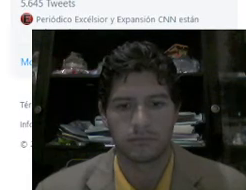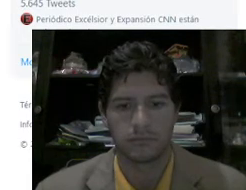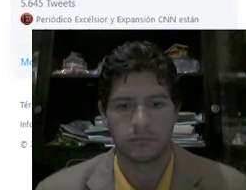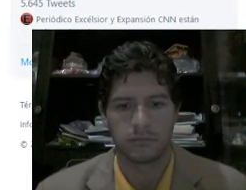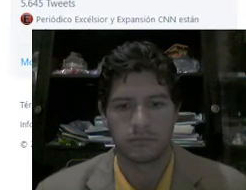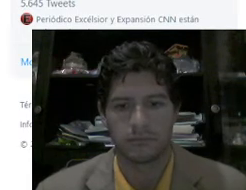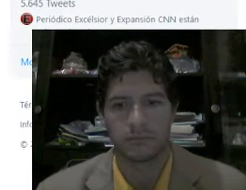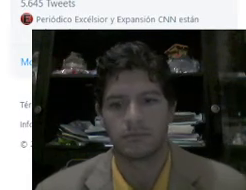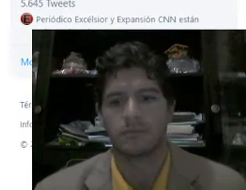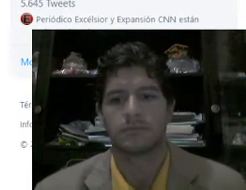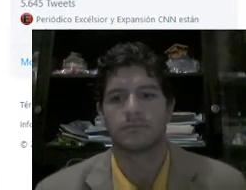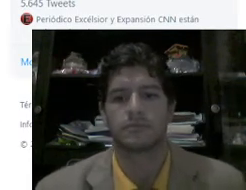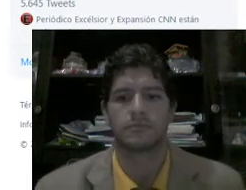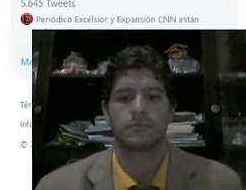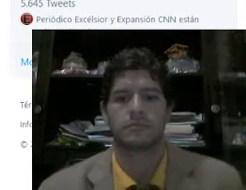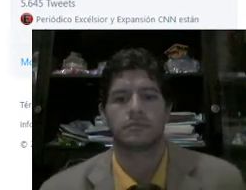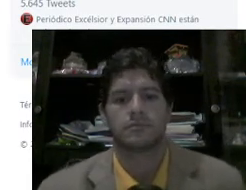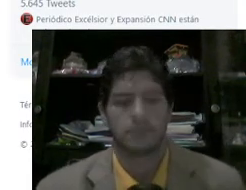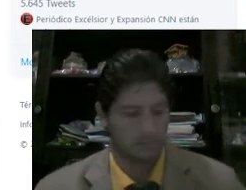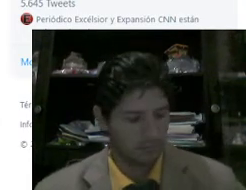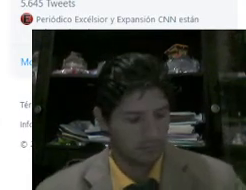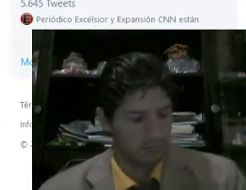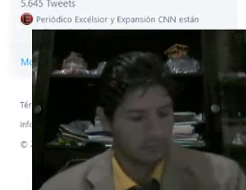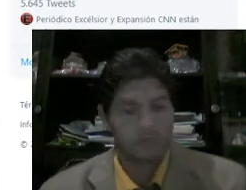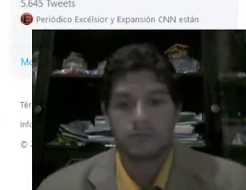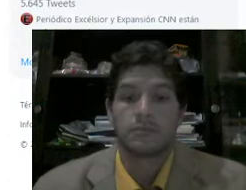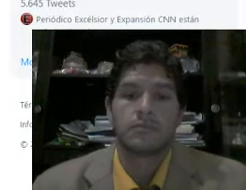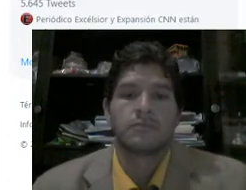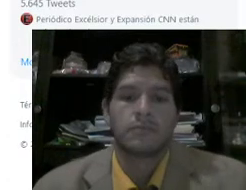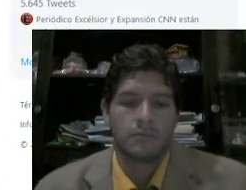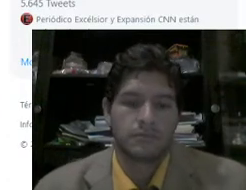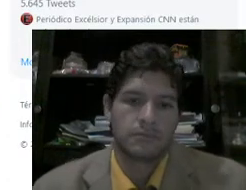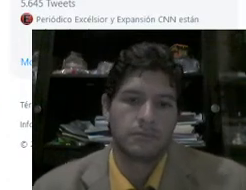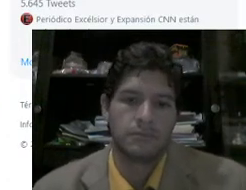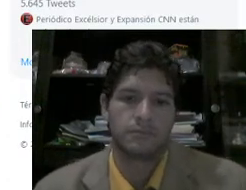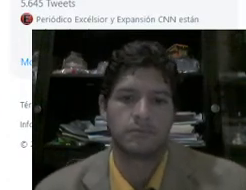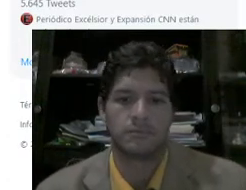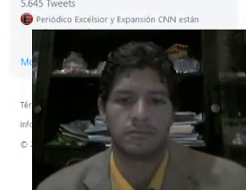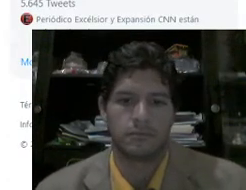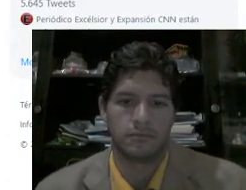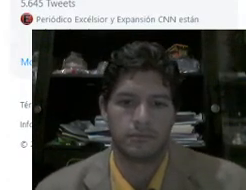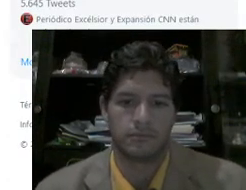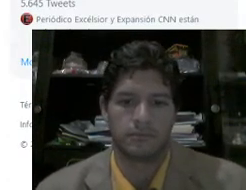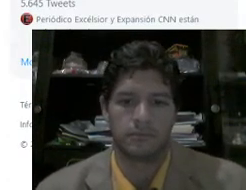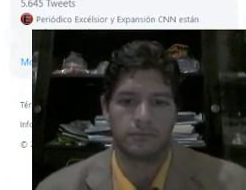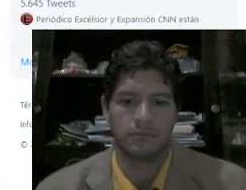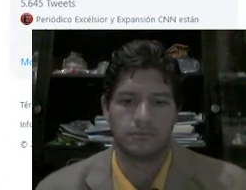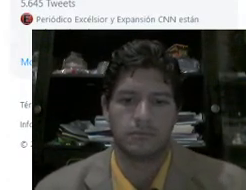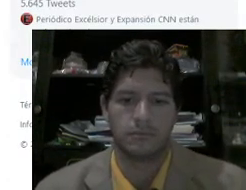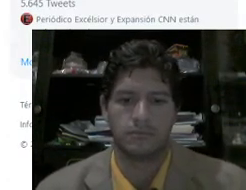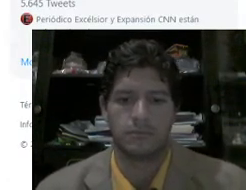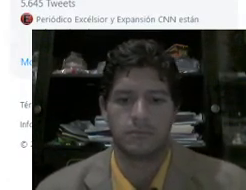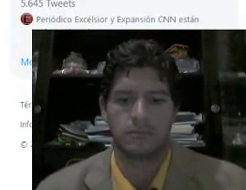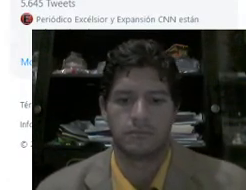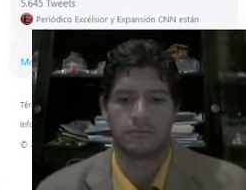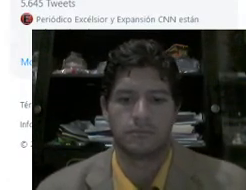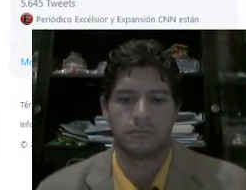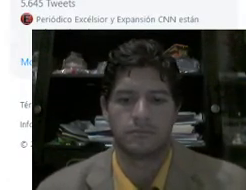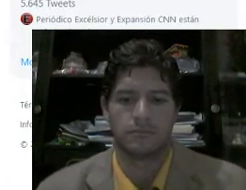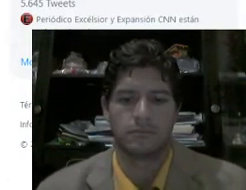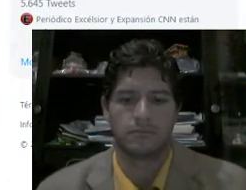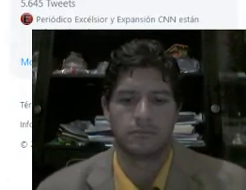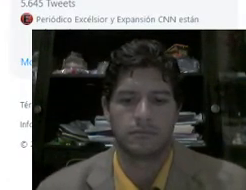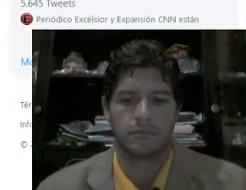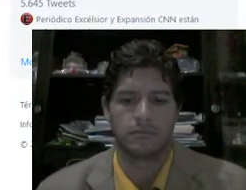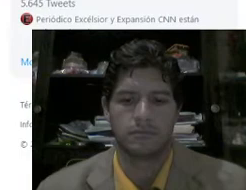Sí, ya márquenle. Yo no tengo el número. Vamos a marcarle. Que no se puede. Mi niño está,